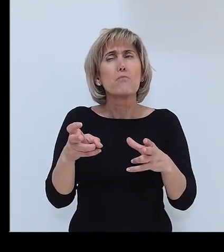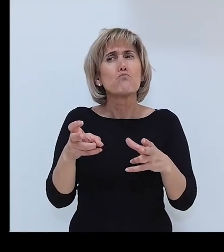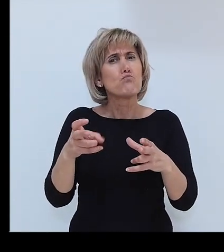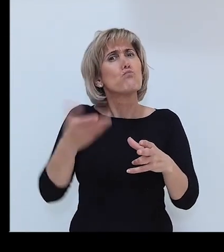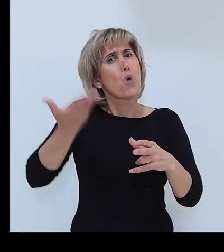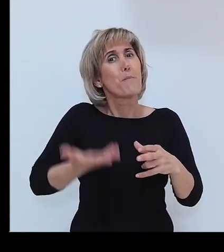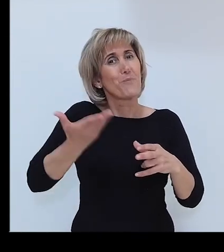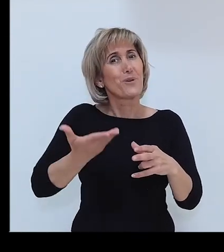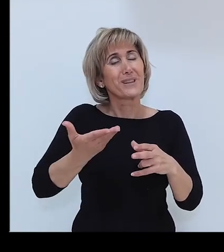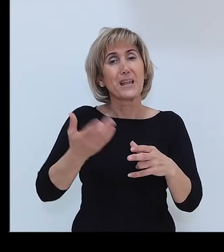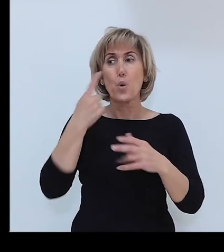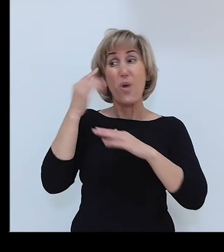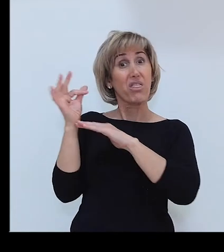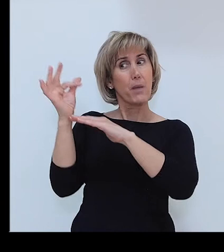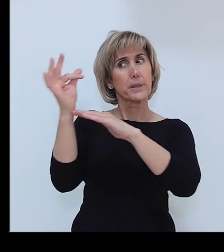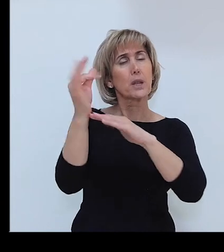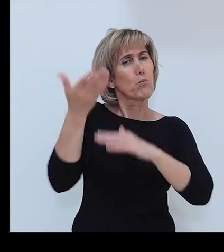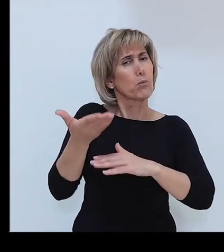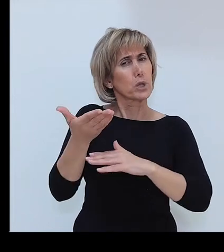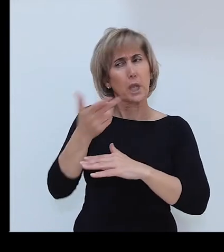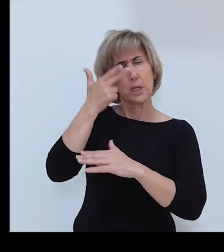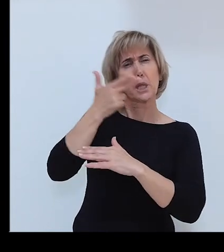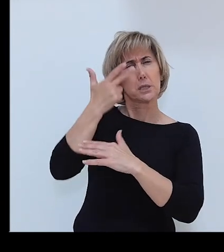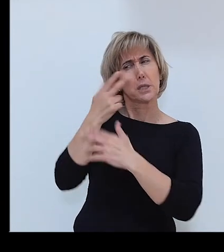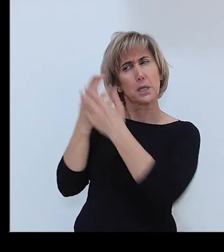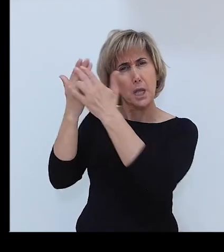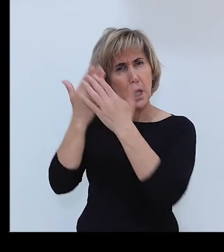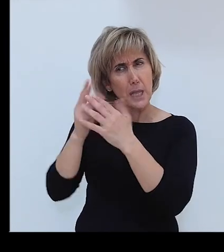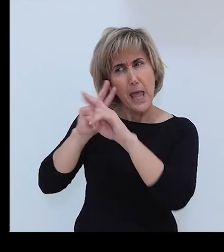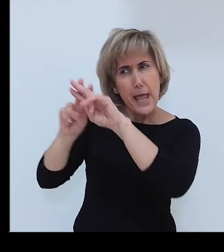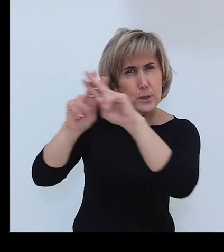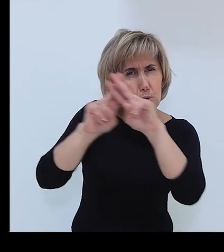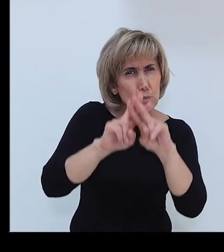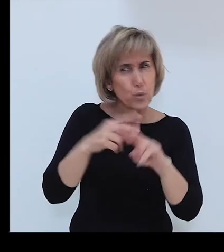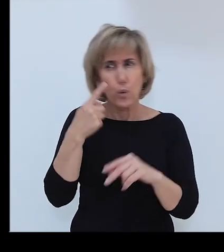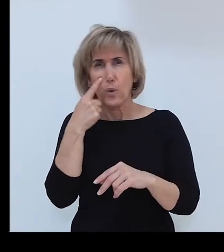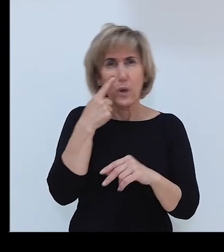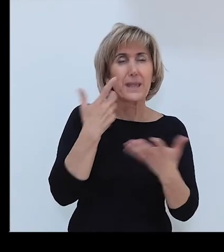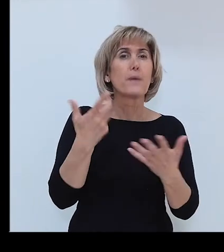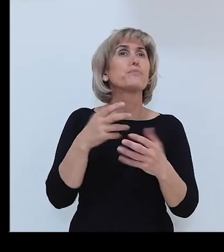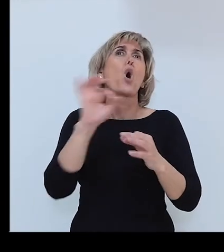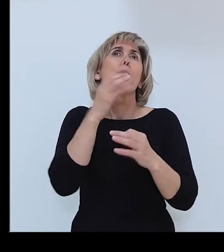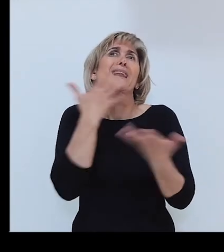muy, muy rica. Entonces, un cementerio es interesante de estudiar.